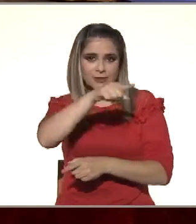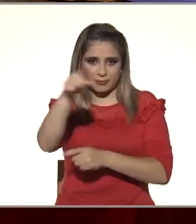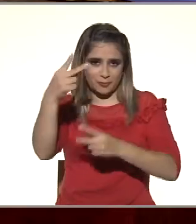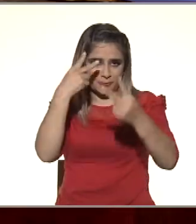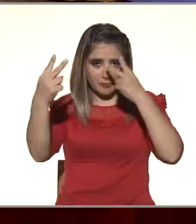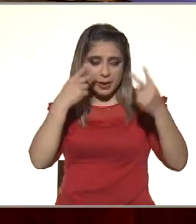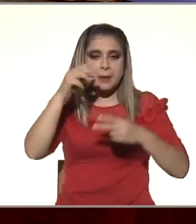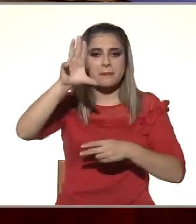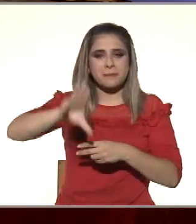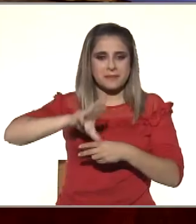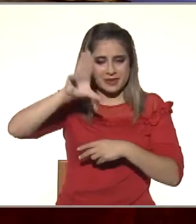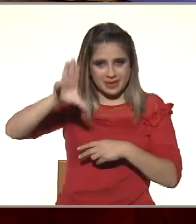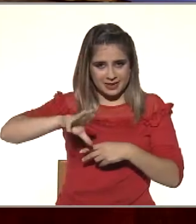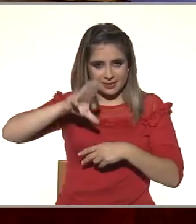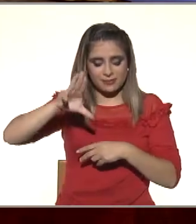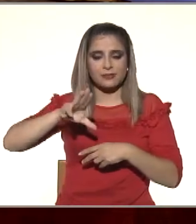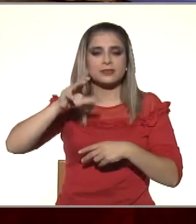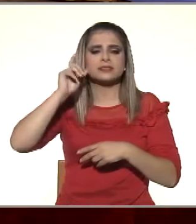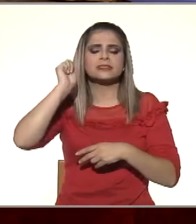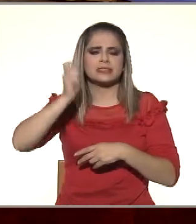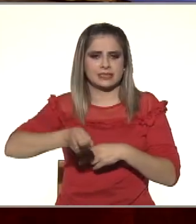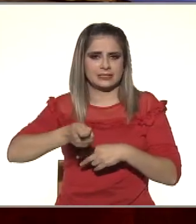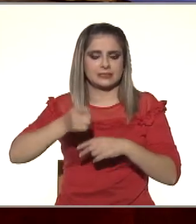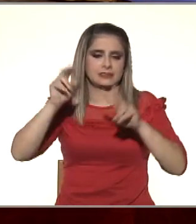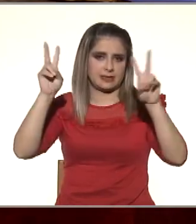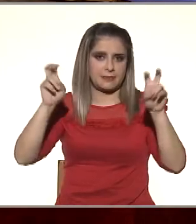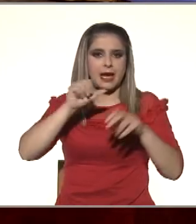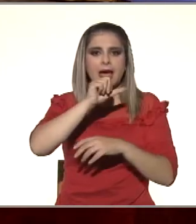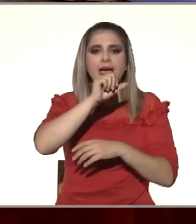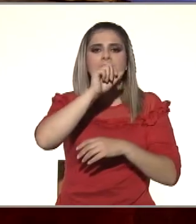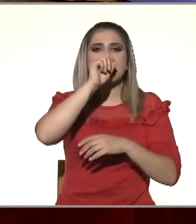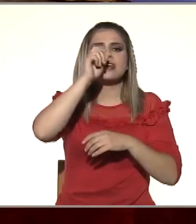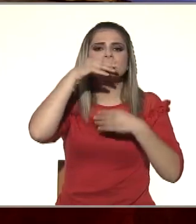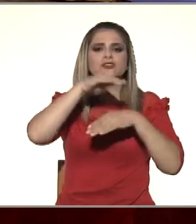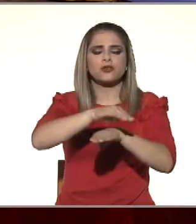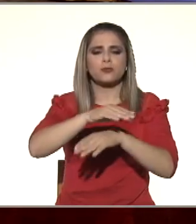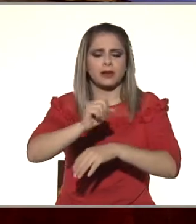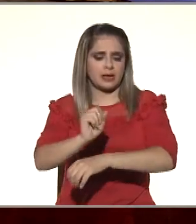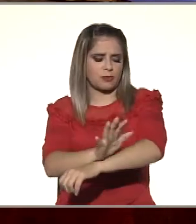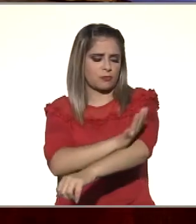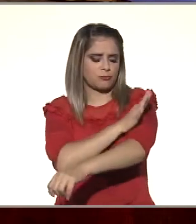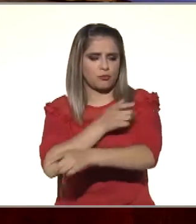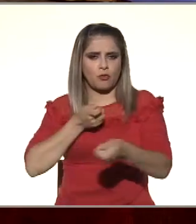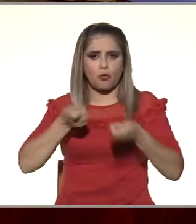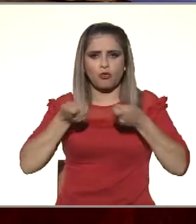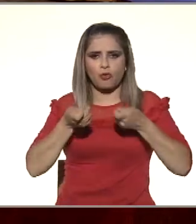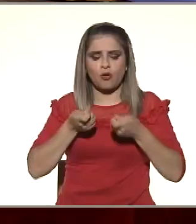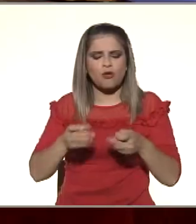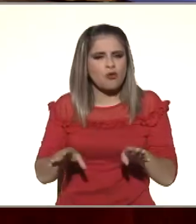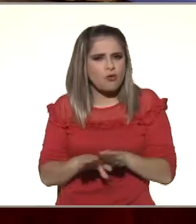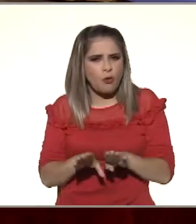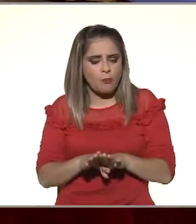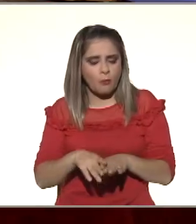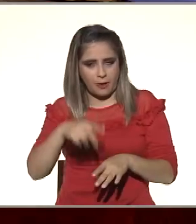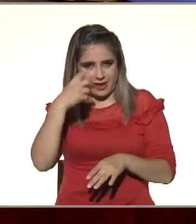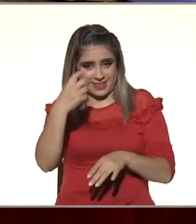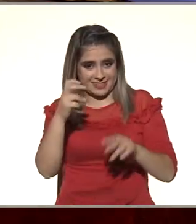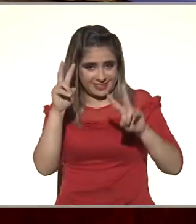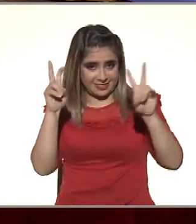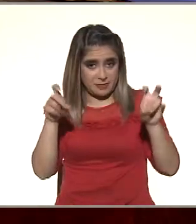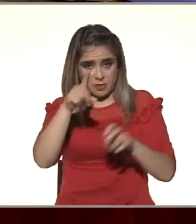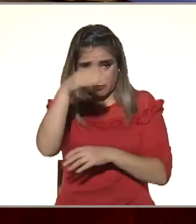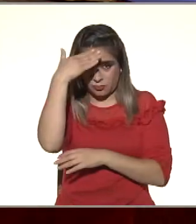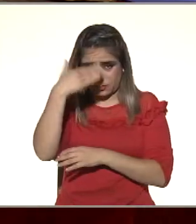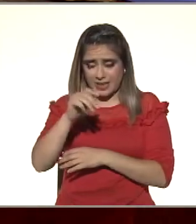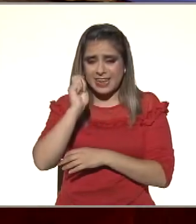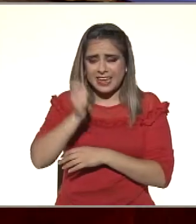nuestros miércoles de Saber Vivir vamos a hablar sobre el ABC de la inteligencia emocional. ¿Usted sabe a qué se refiere este concepto?